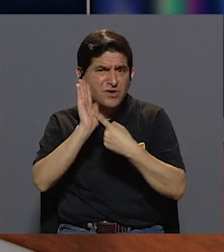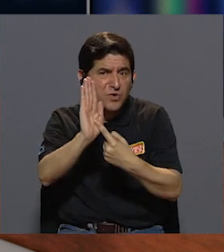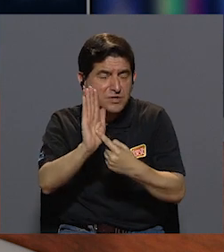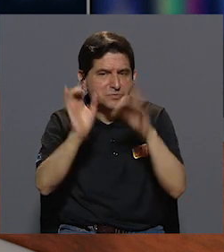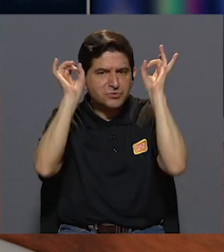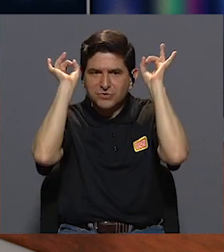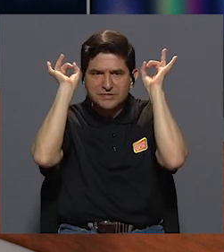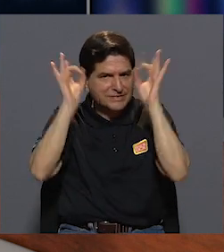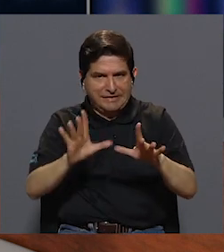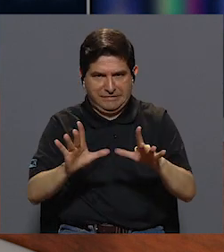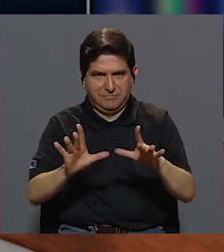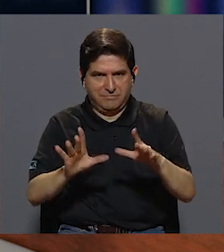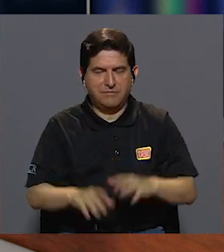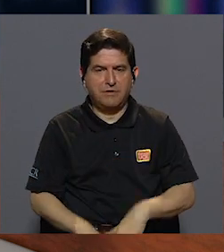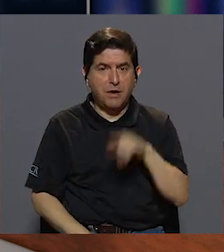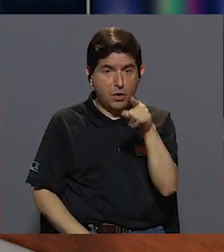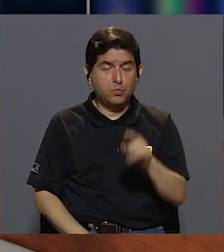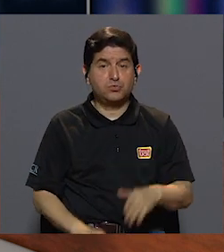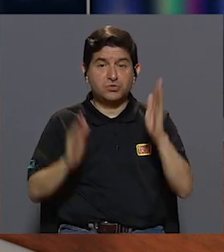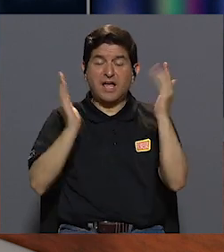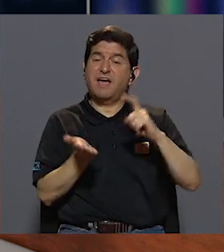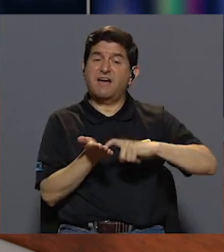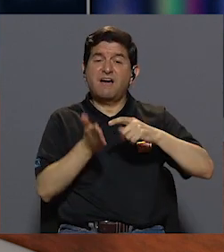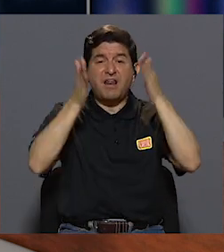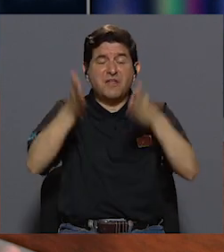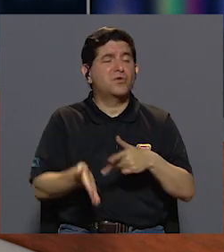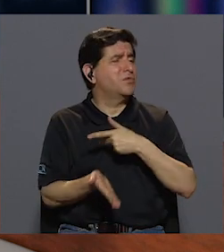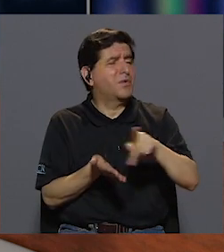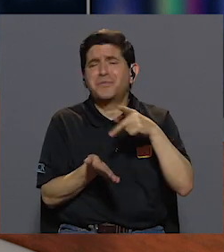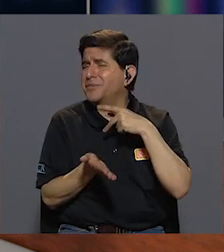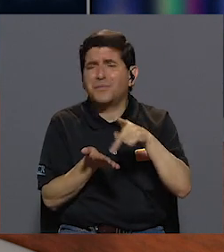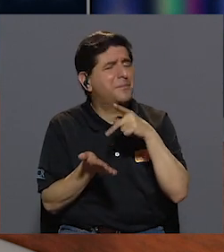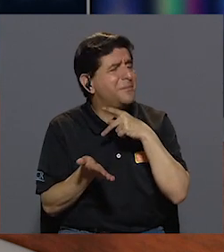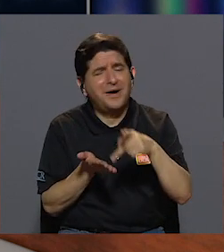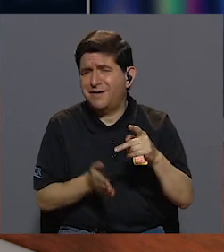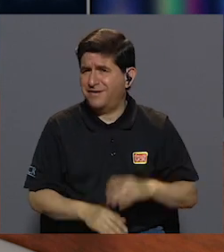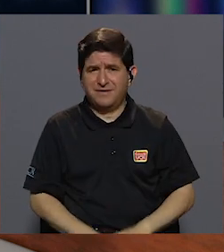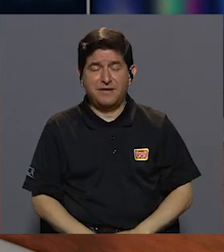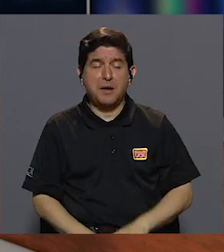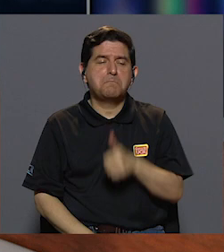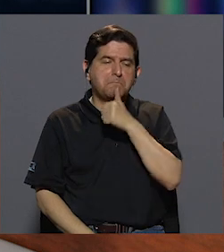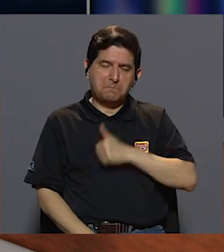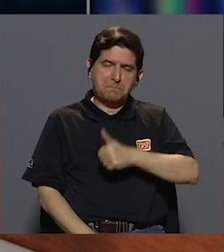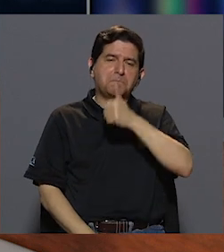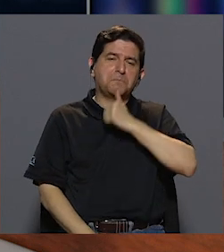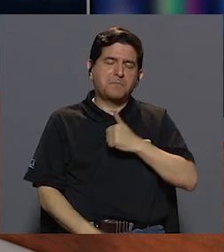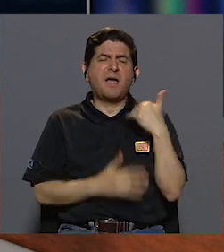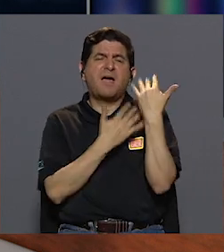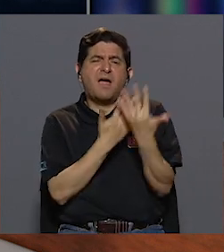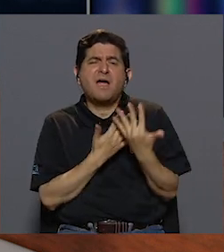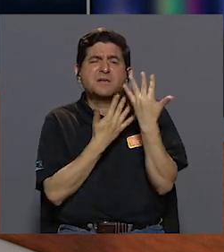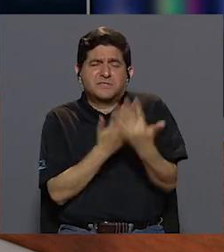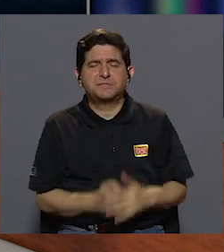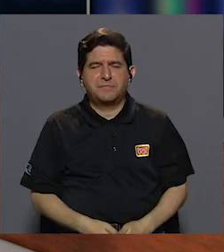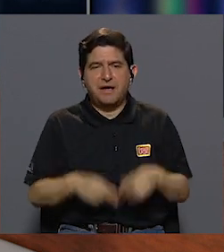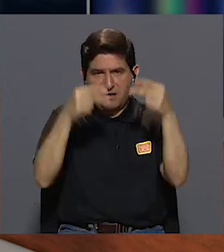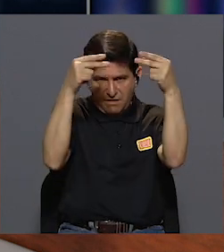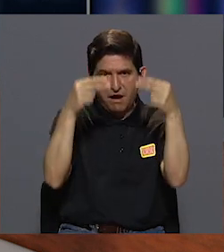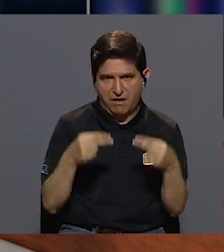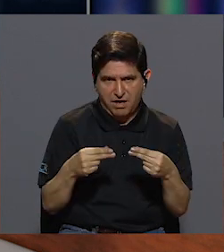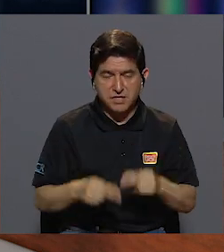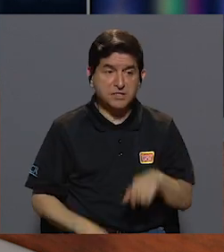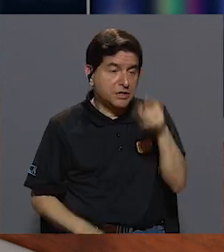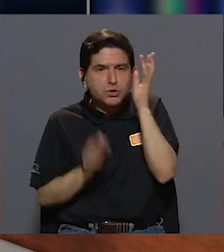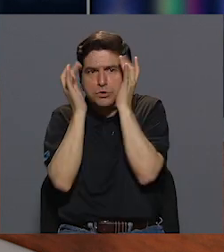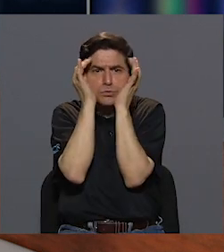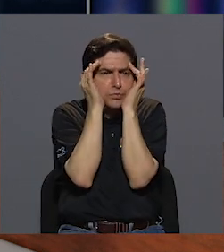enviada es nefasta. Si usted es un gran deudor, no pague lo que debe pagar. Tenga paciencia y espere hasta que Hacienda,